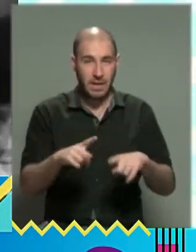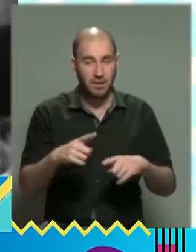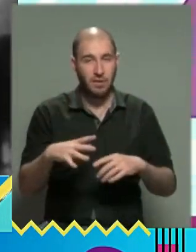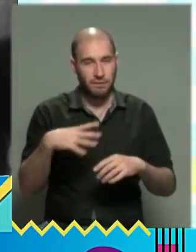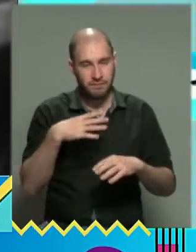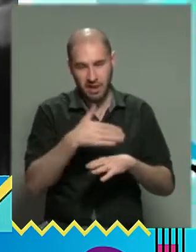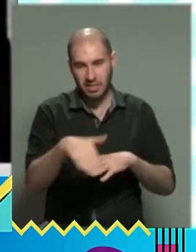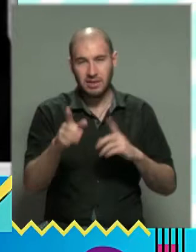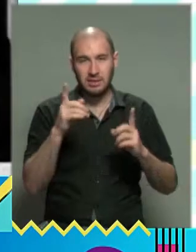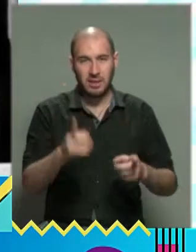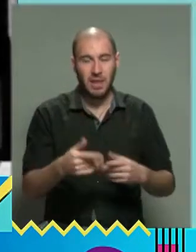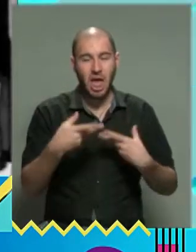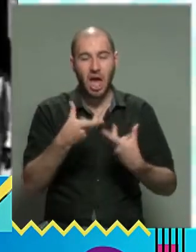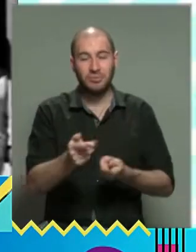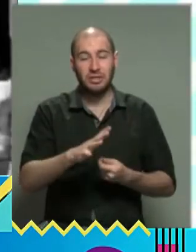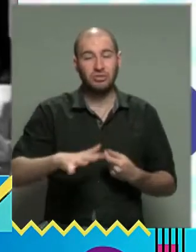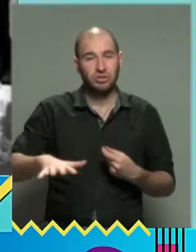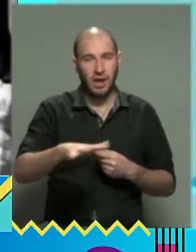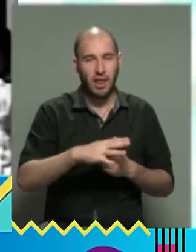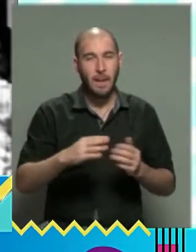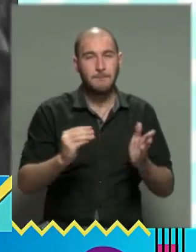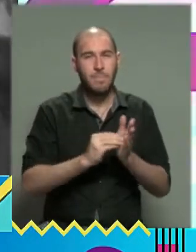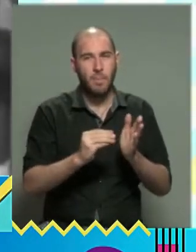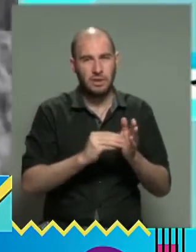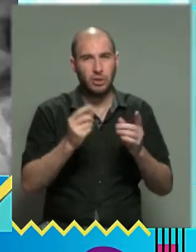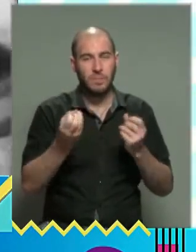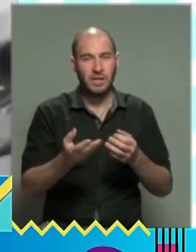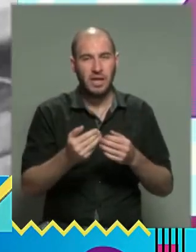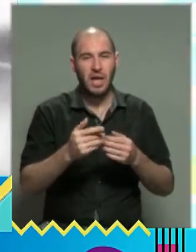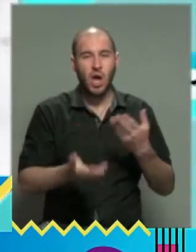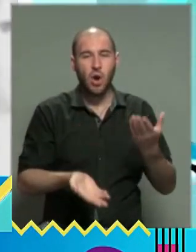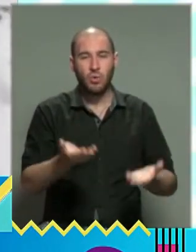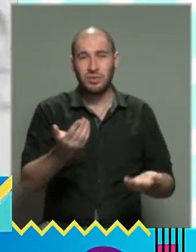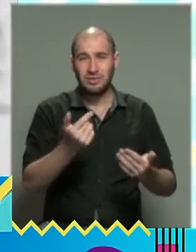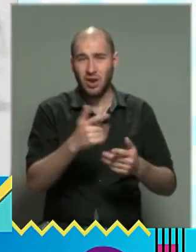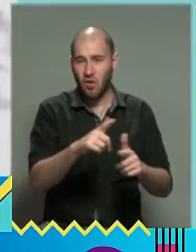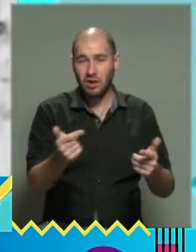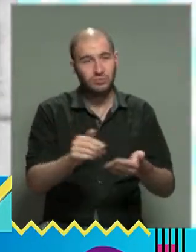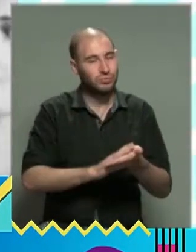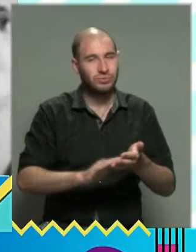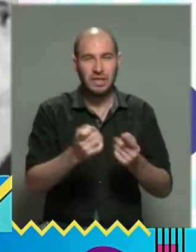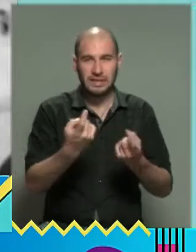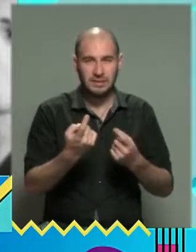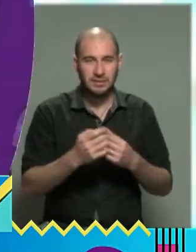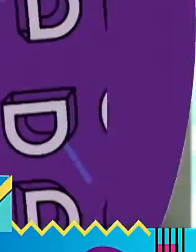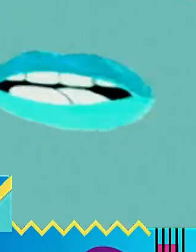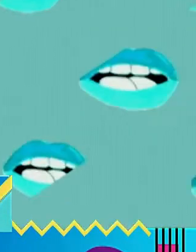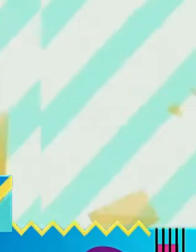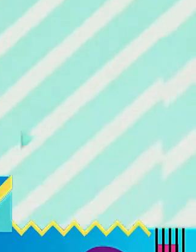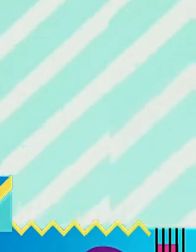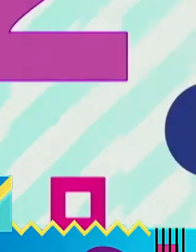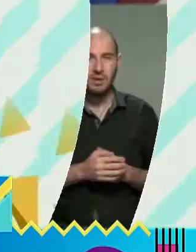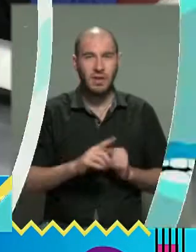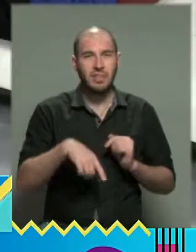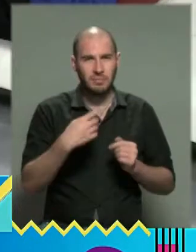también existía la ayuda social, es decir, en el momento, porque había muchas injusticias que tenían que ser resueltas. Por ahí, bueno, puede